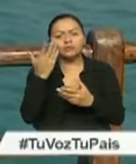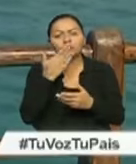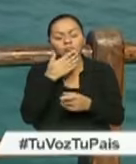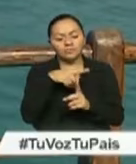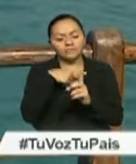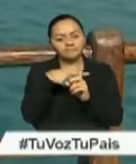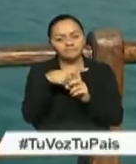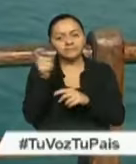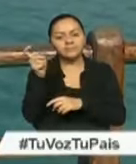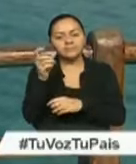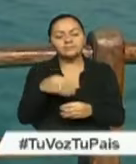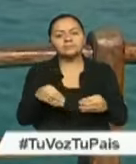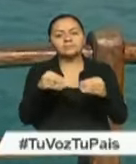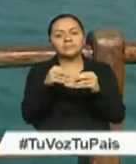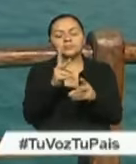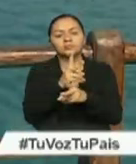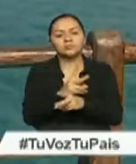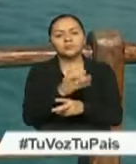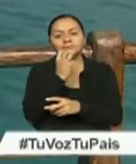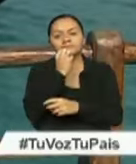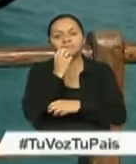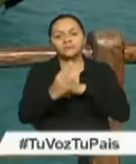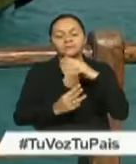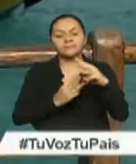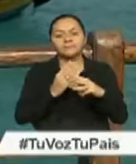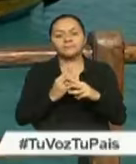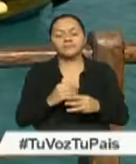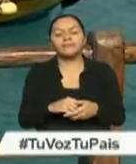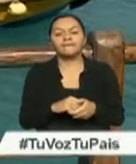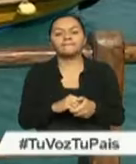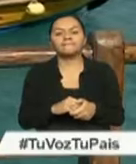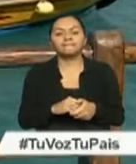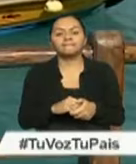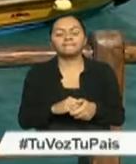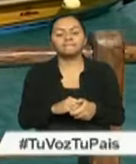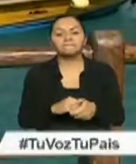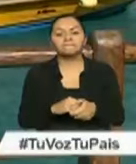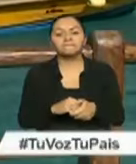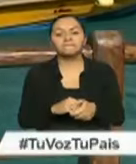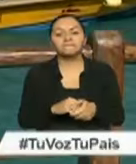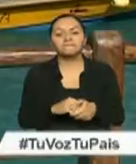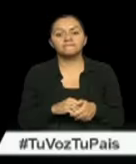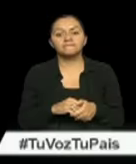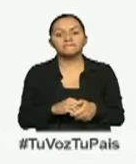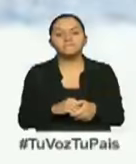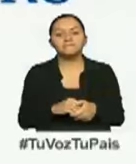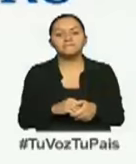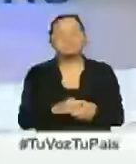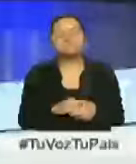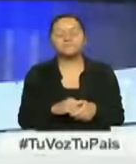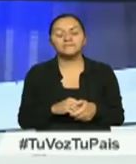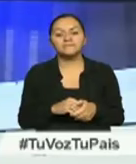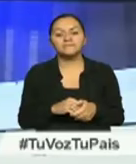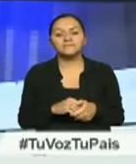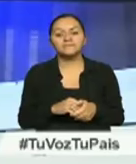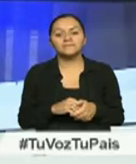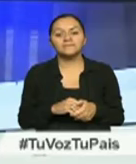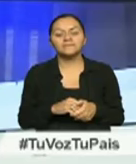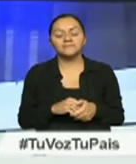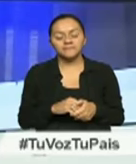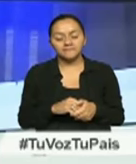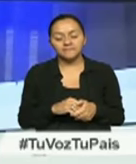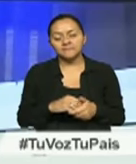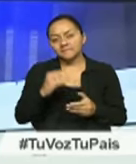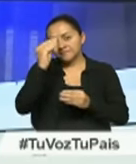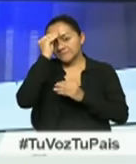la necesidad de la conservación del planeta. Lorena Intriago, Noticiero Ciudadano. Y ahora